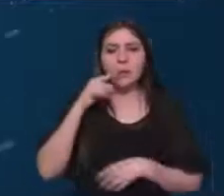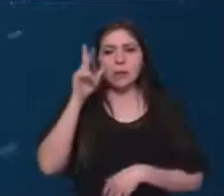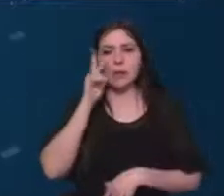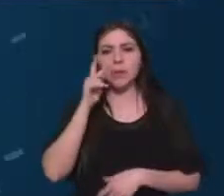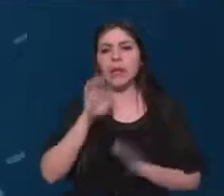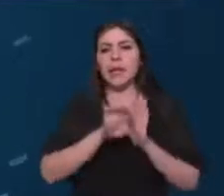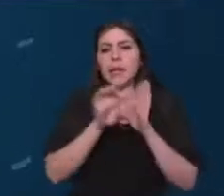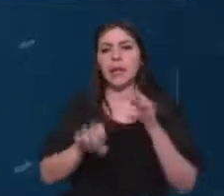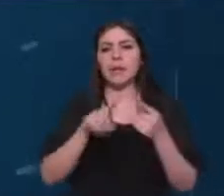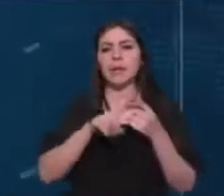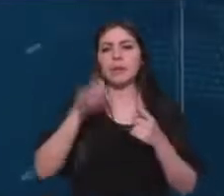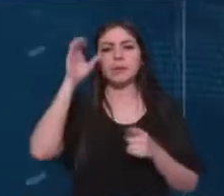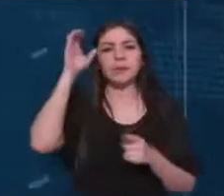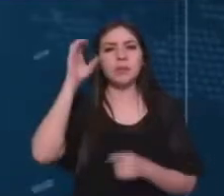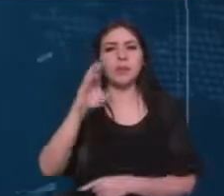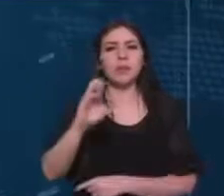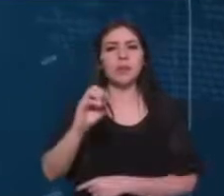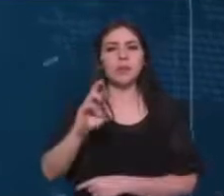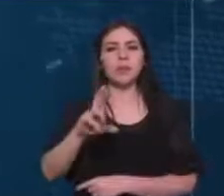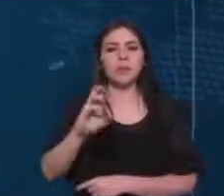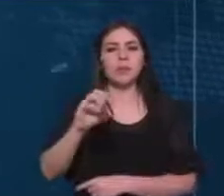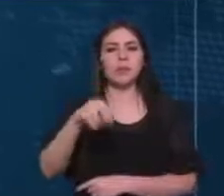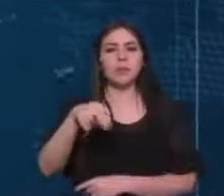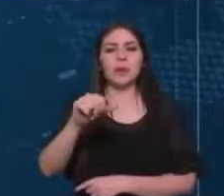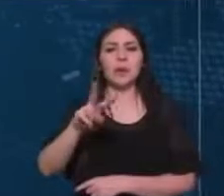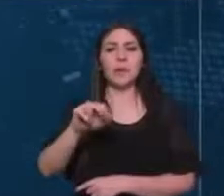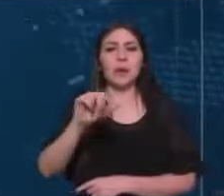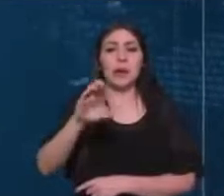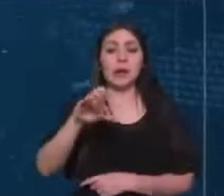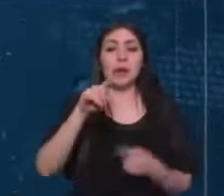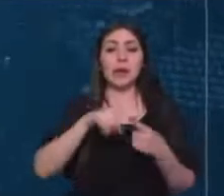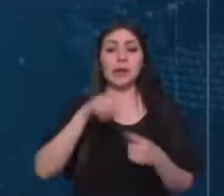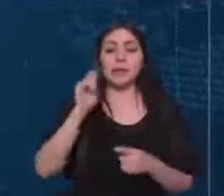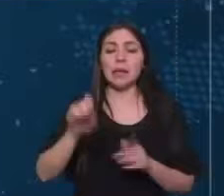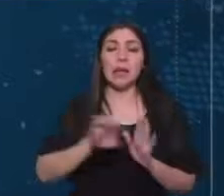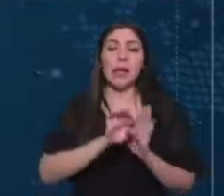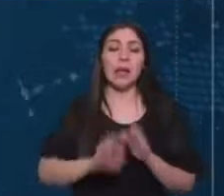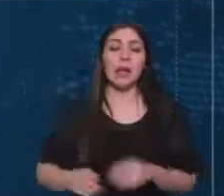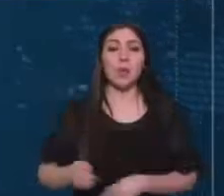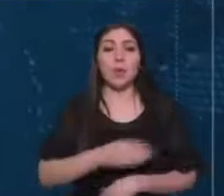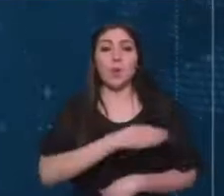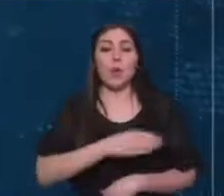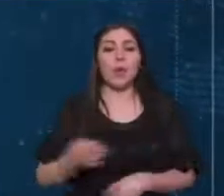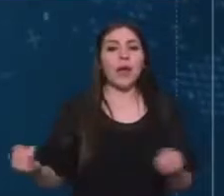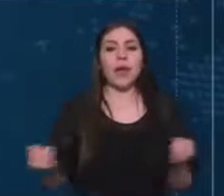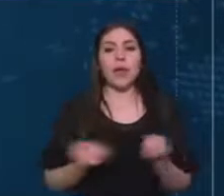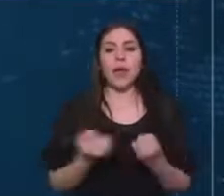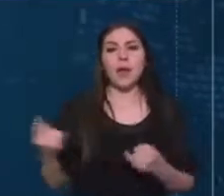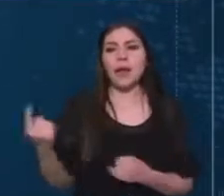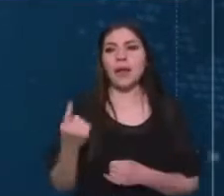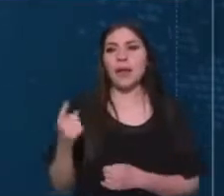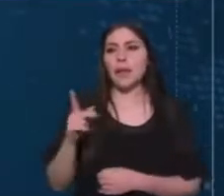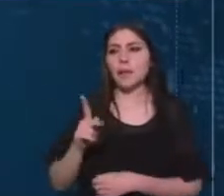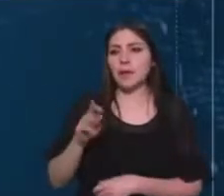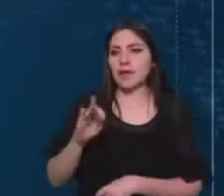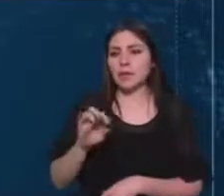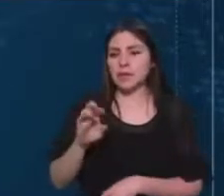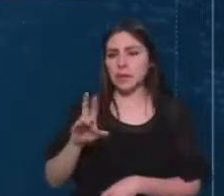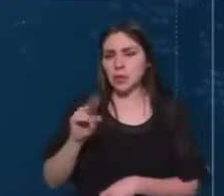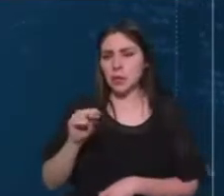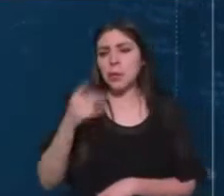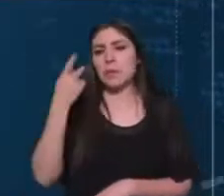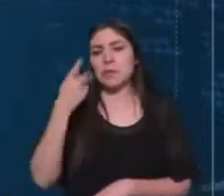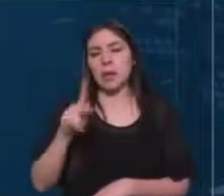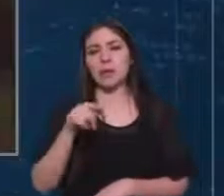Coronavac, la ventaja que tiene, si bien a lo mejor no tiene la efectividad, por ejemplo, que puede tener la vacuna de Pfizer,